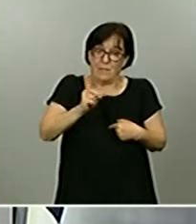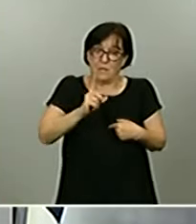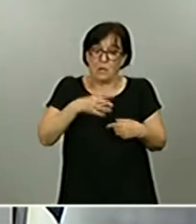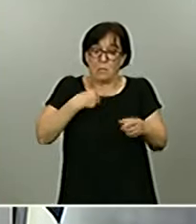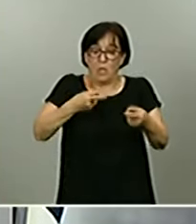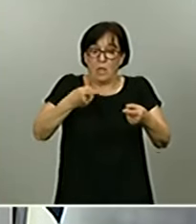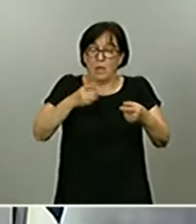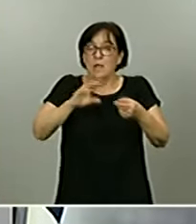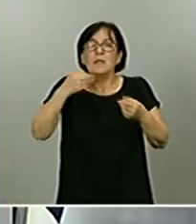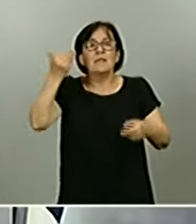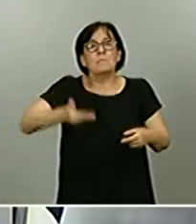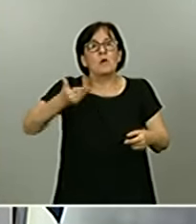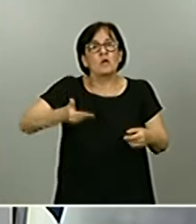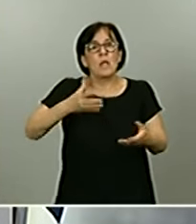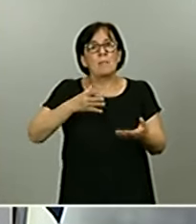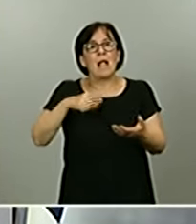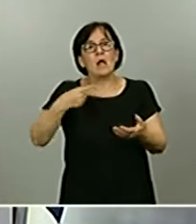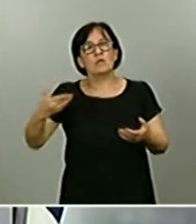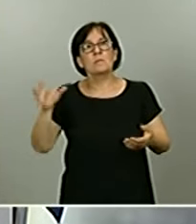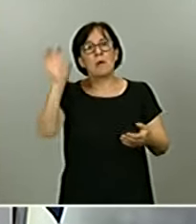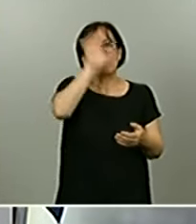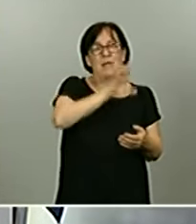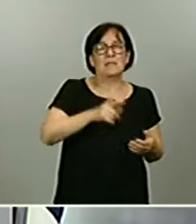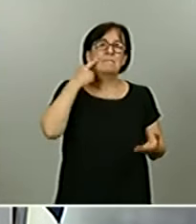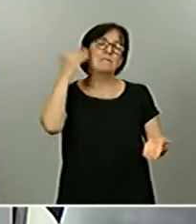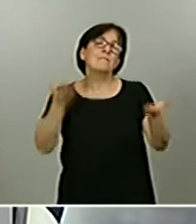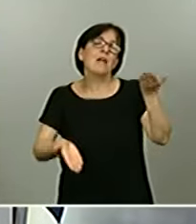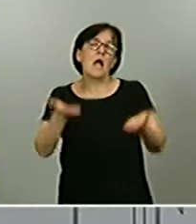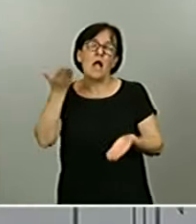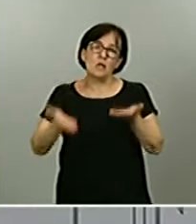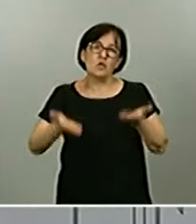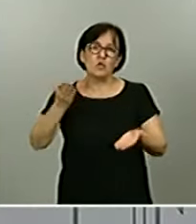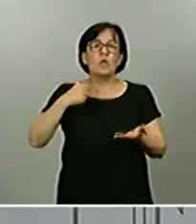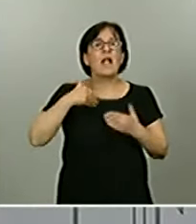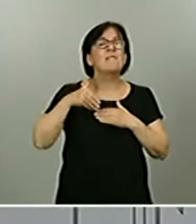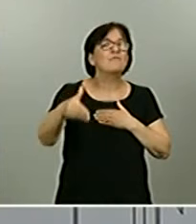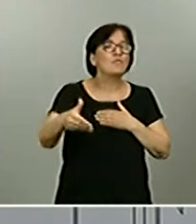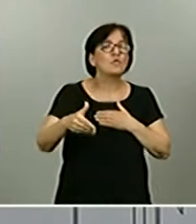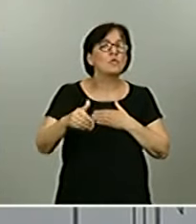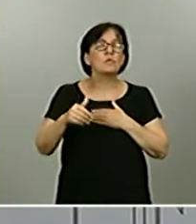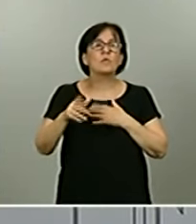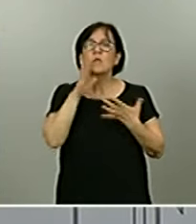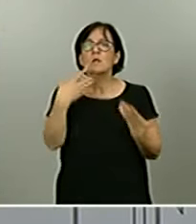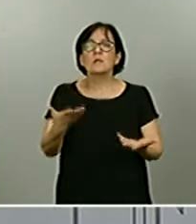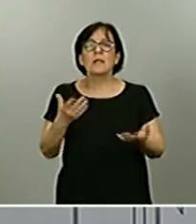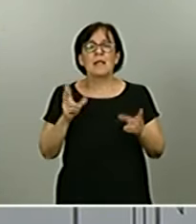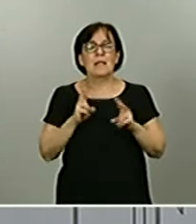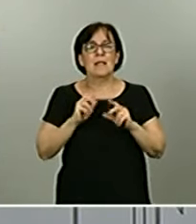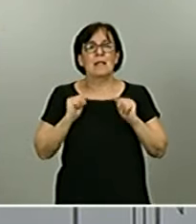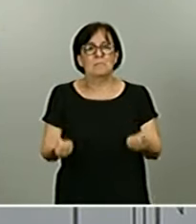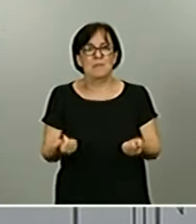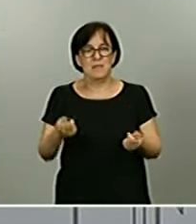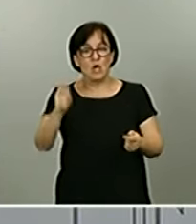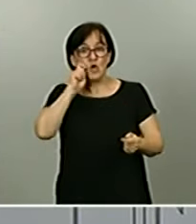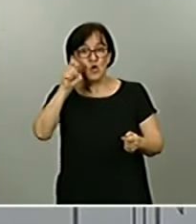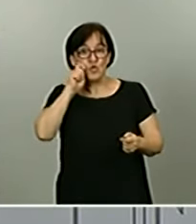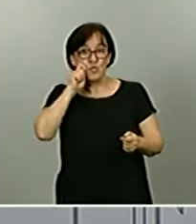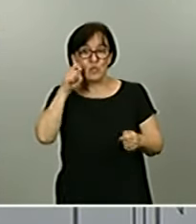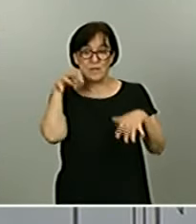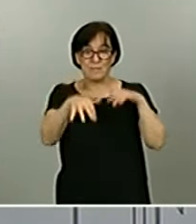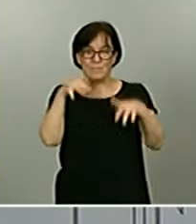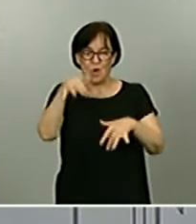los demás países a la hora de poder valorar en el futuro, cuando se inicien las temporadas turísticas, poder saber